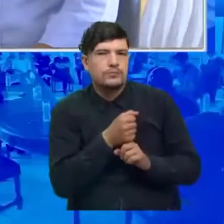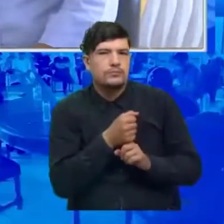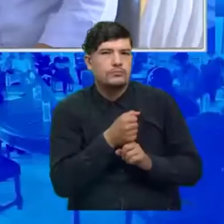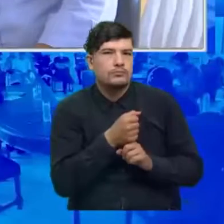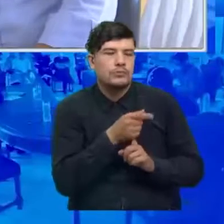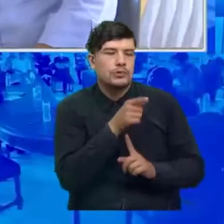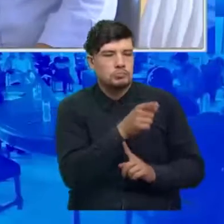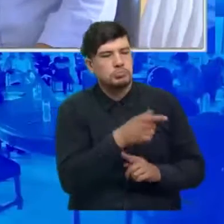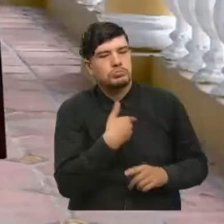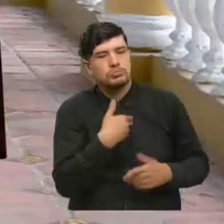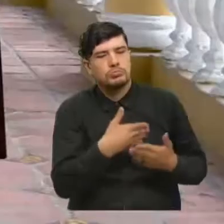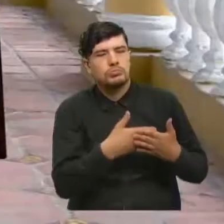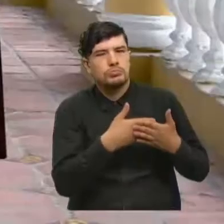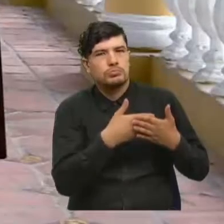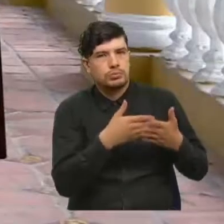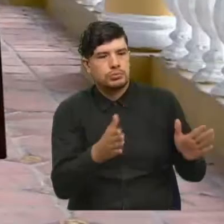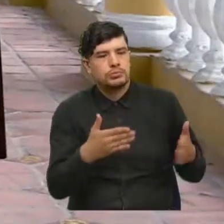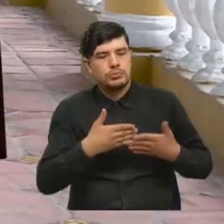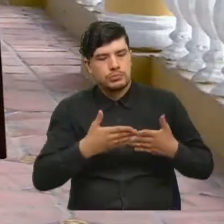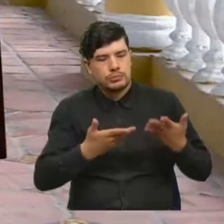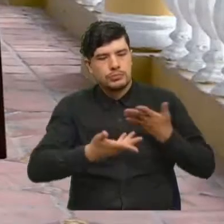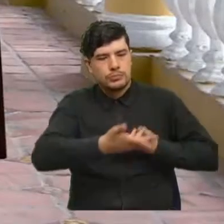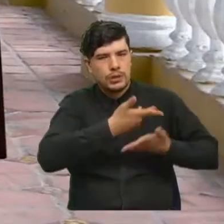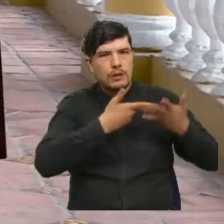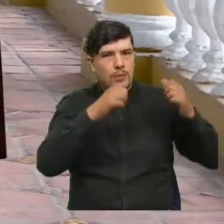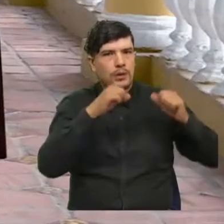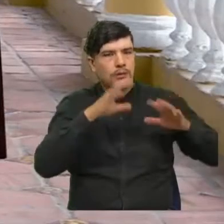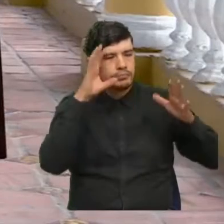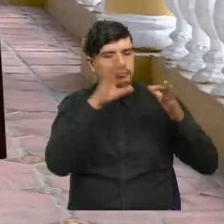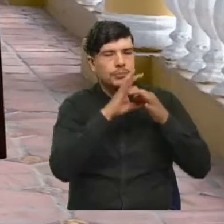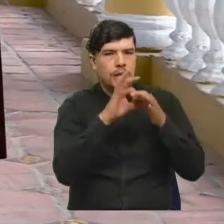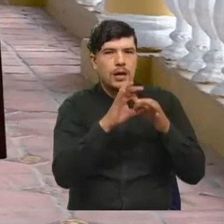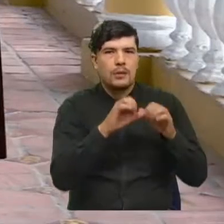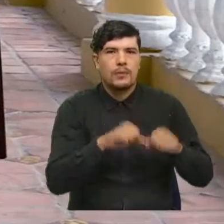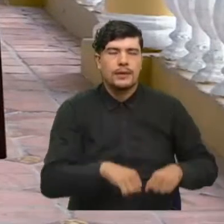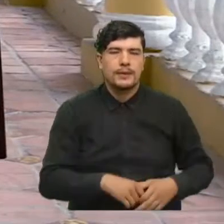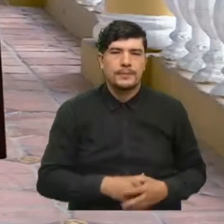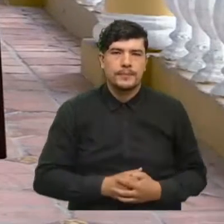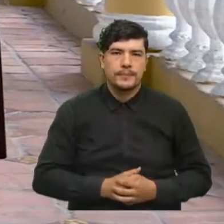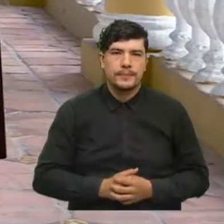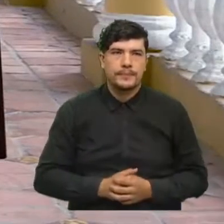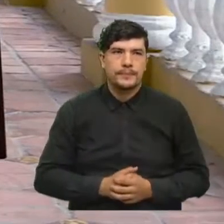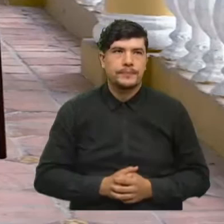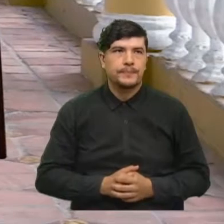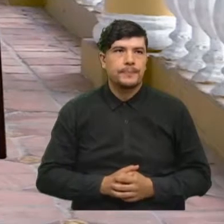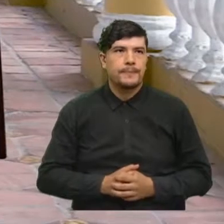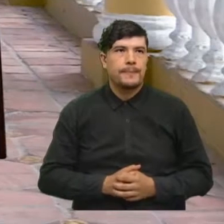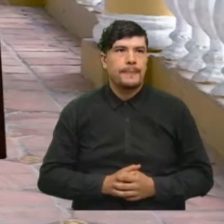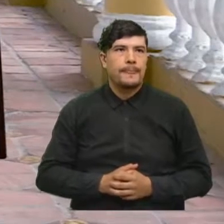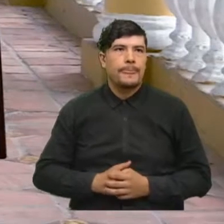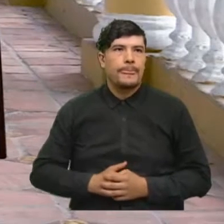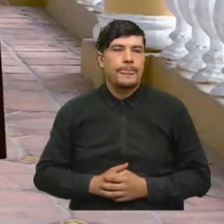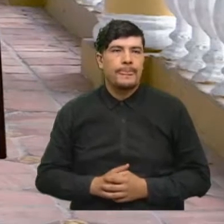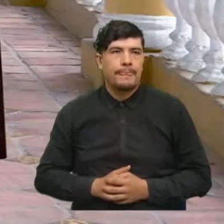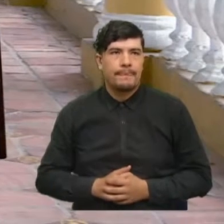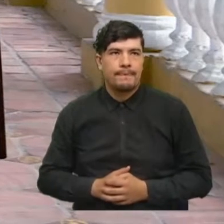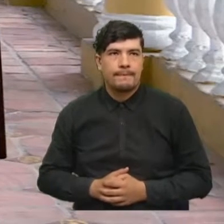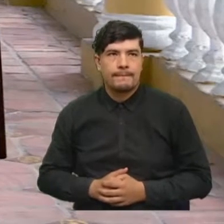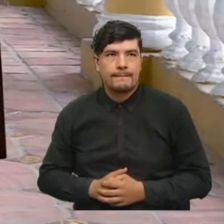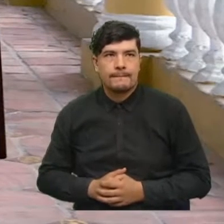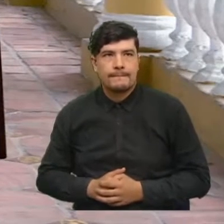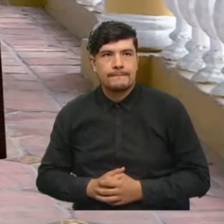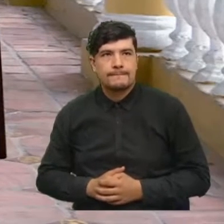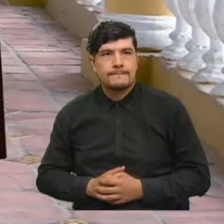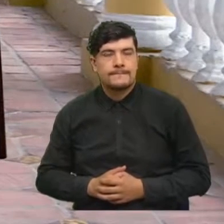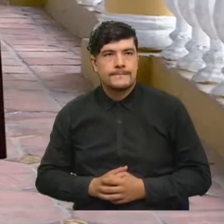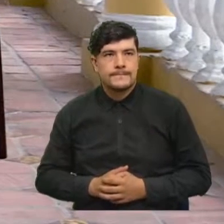van por buen camino gobernador porque puedes igual los programas están en el ejercicio esta es que los jóvenes frutales accedan y conozcan cómo están ha dicho porque